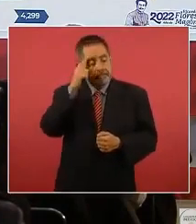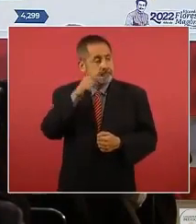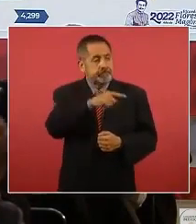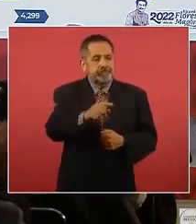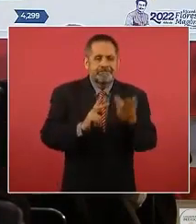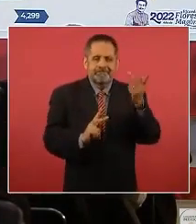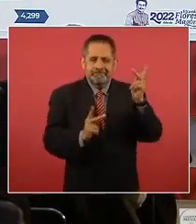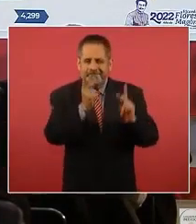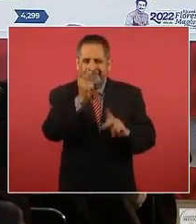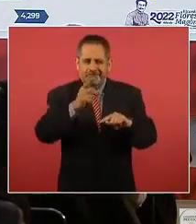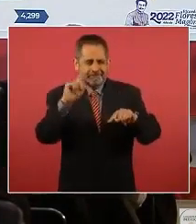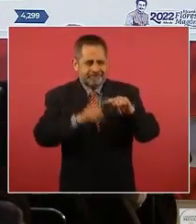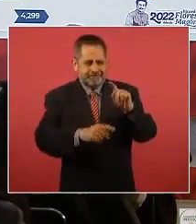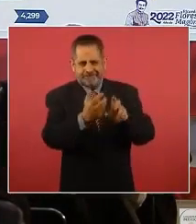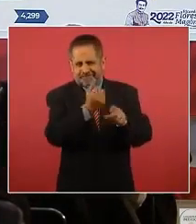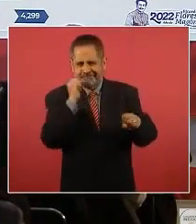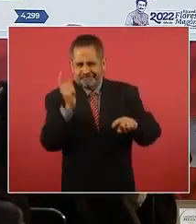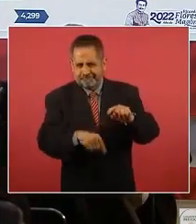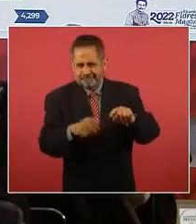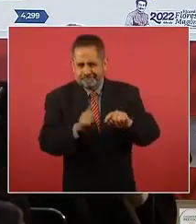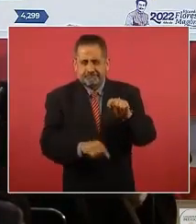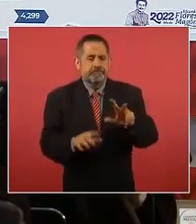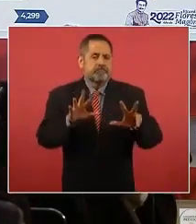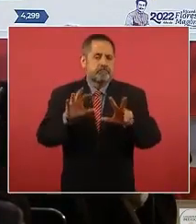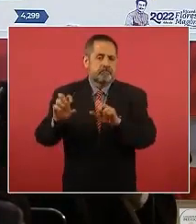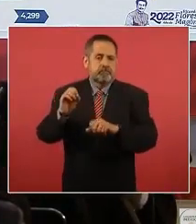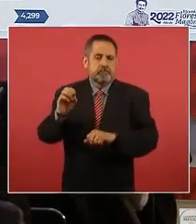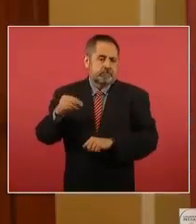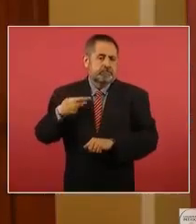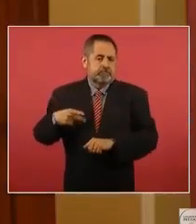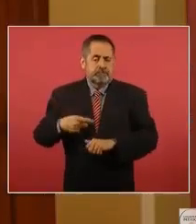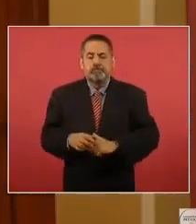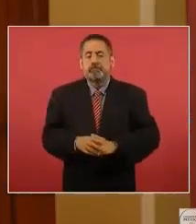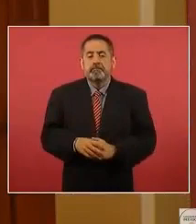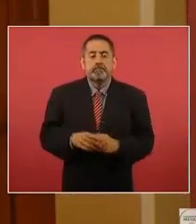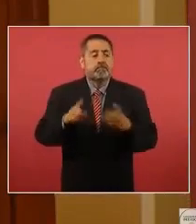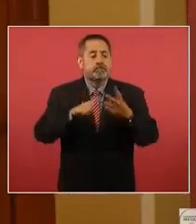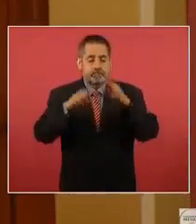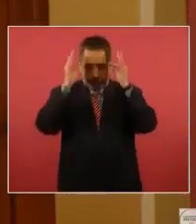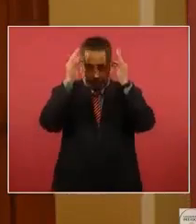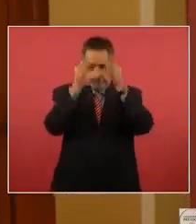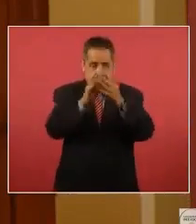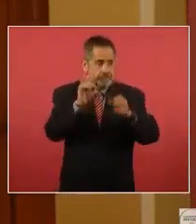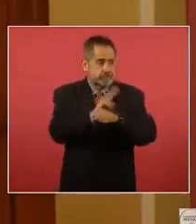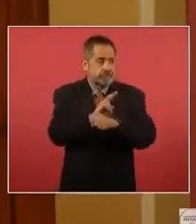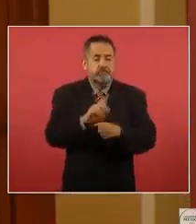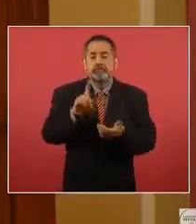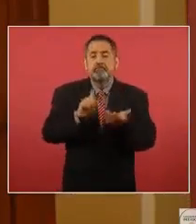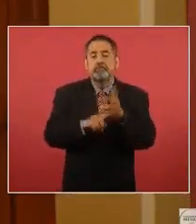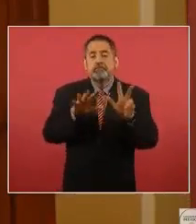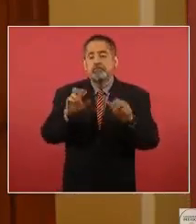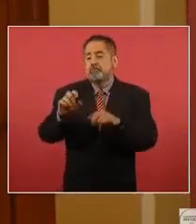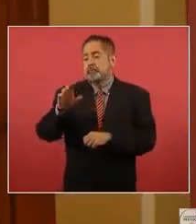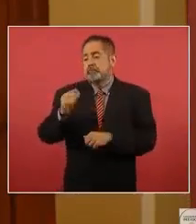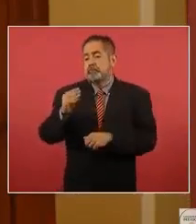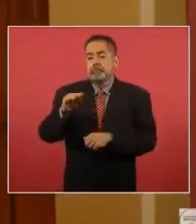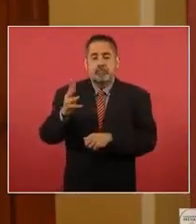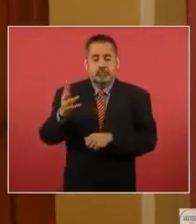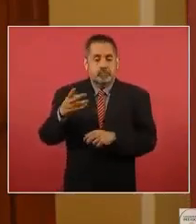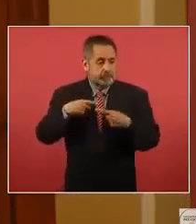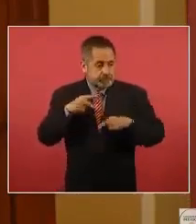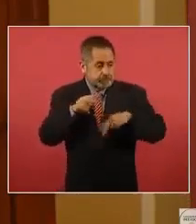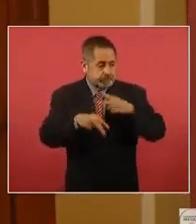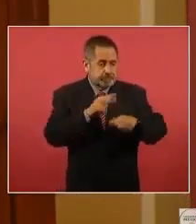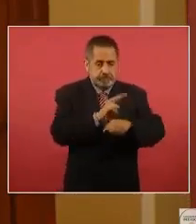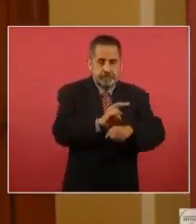de plantíos 809 en la estrategia para el fortalecimiento de aduanas 1894 vigilancia